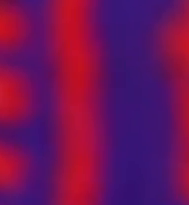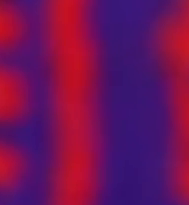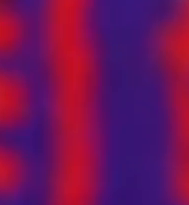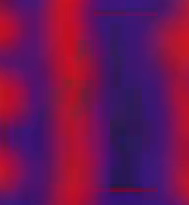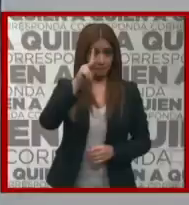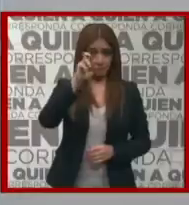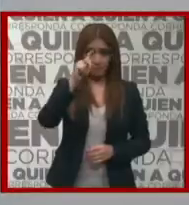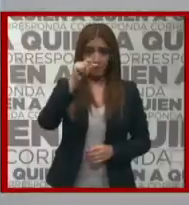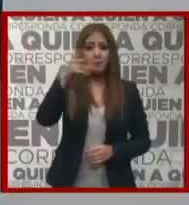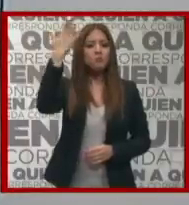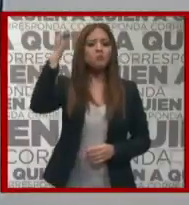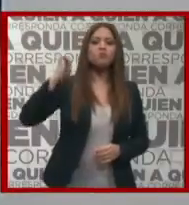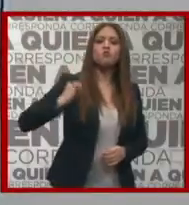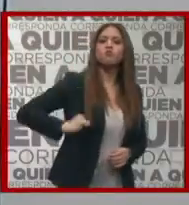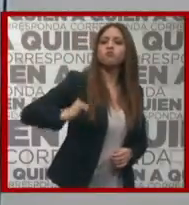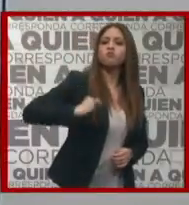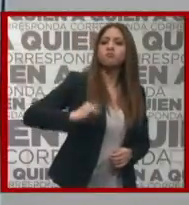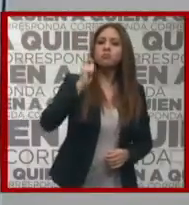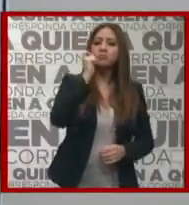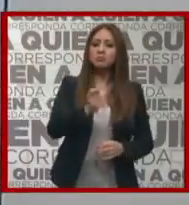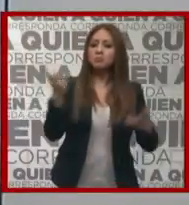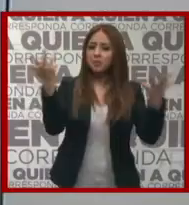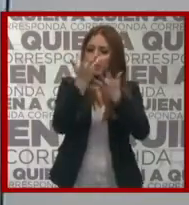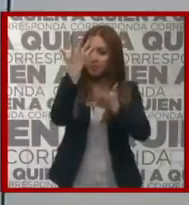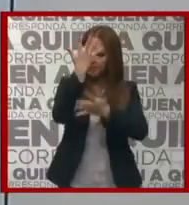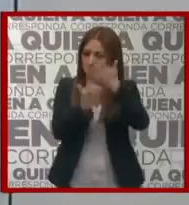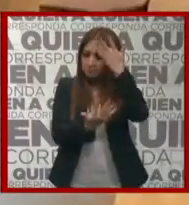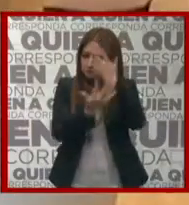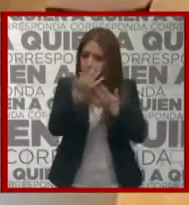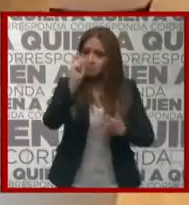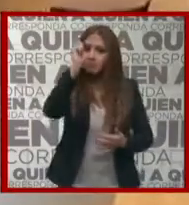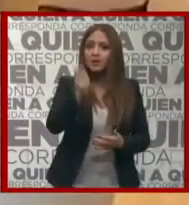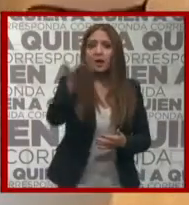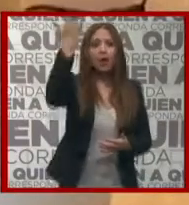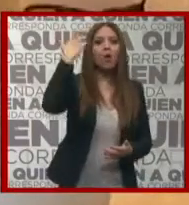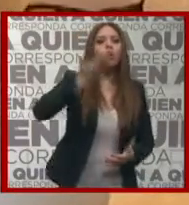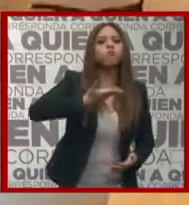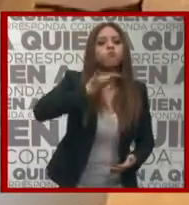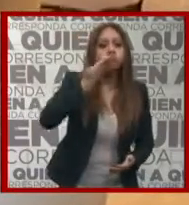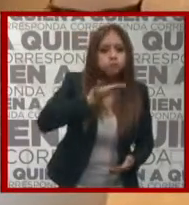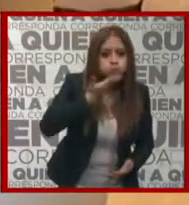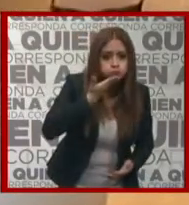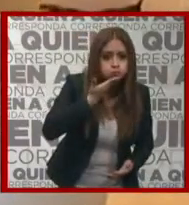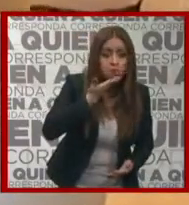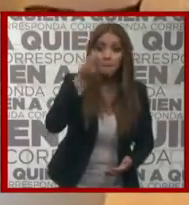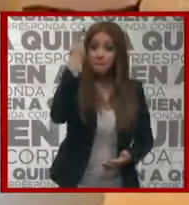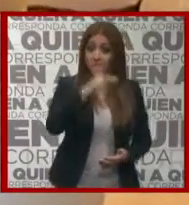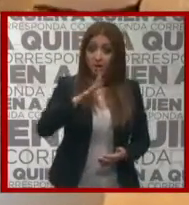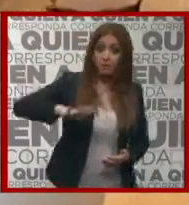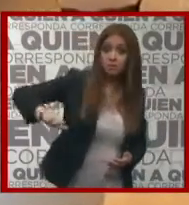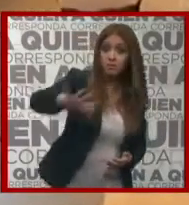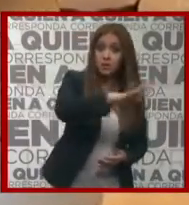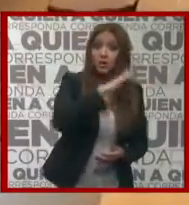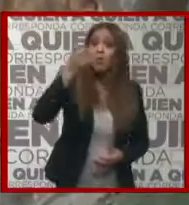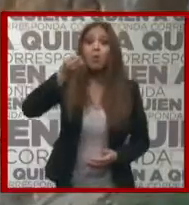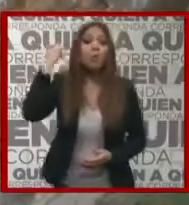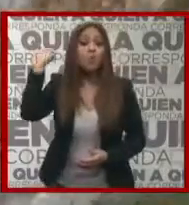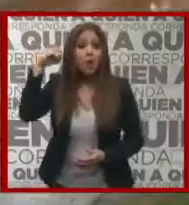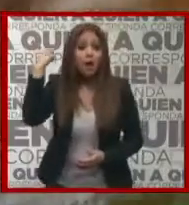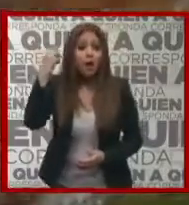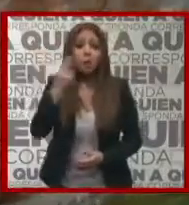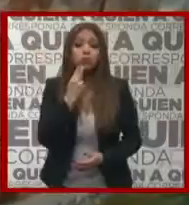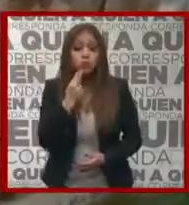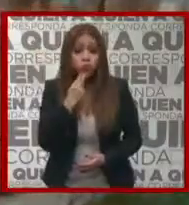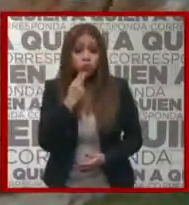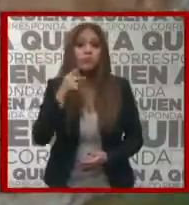una bebida de origen prehispánico que se sigue fabricando a mano con la antigua receta tradicional. Y es muy popular entre los oaxaqueños, sobre